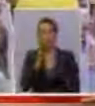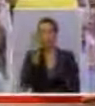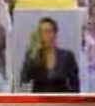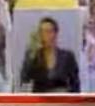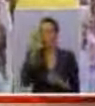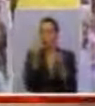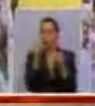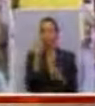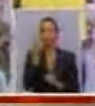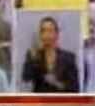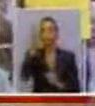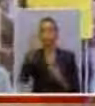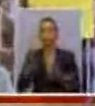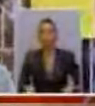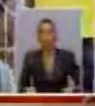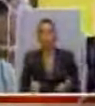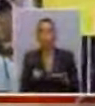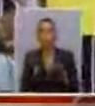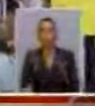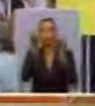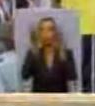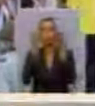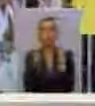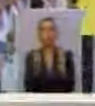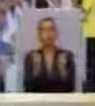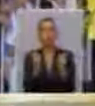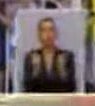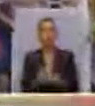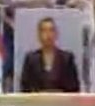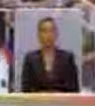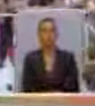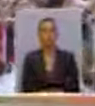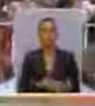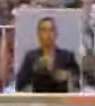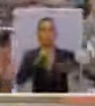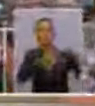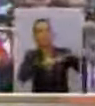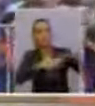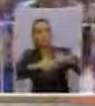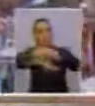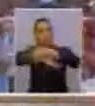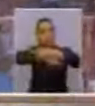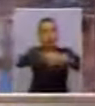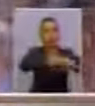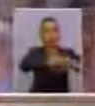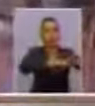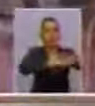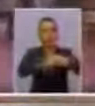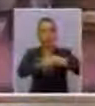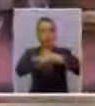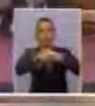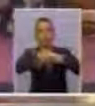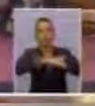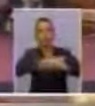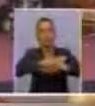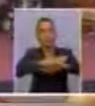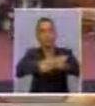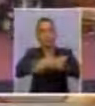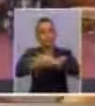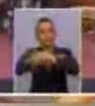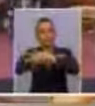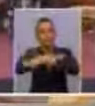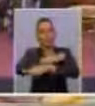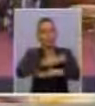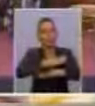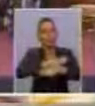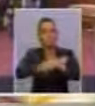que no importan tanto como sí importa el diálogo con las fuerzas políticas y sociales del país, y adicionalmente deja entrever una